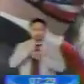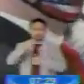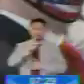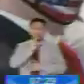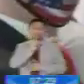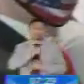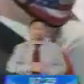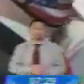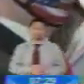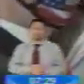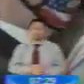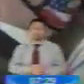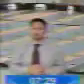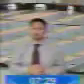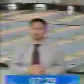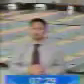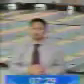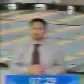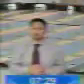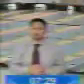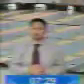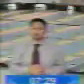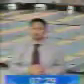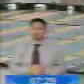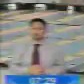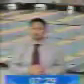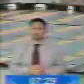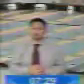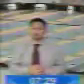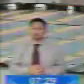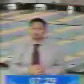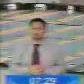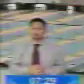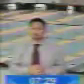llegar los Estados Unidos al Ecuador, informó Valeria Navarro.